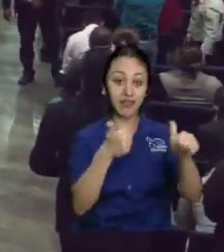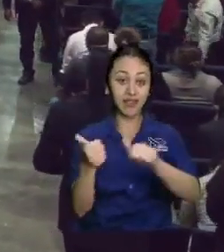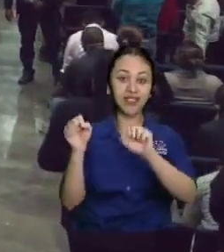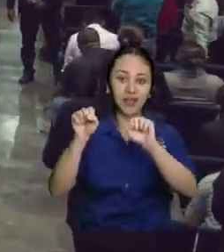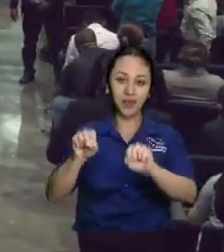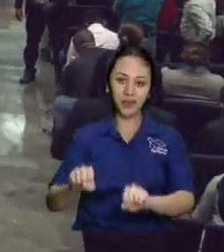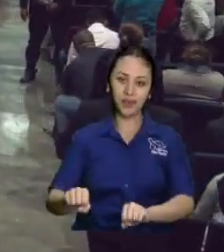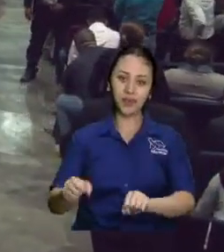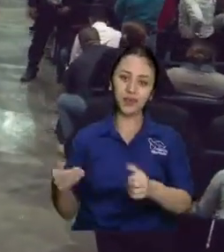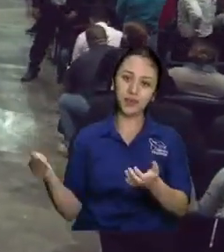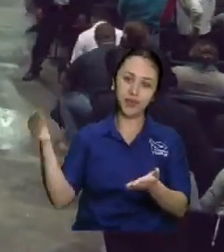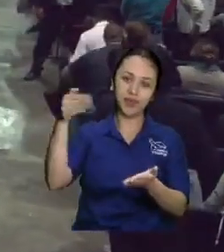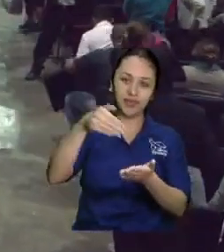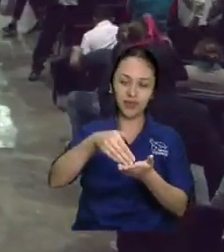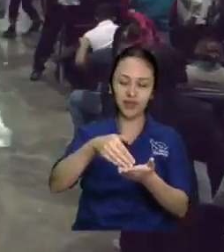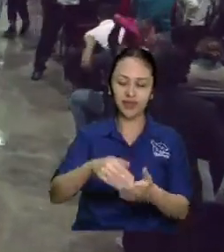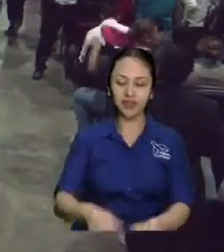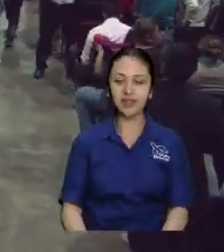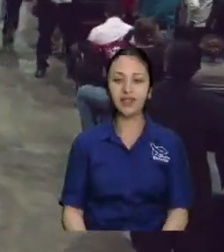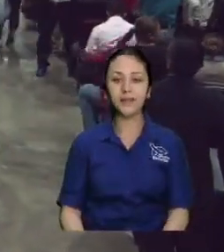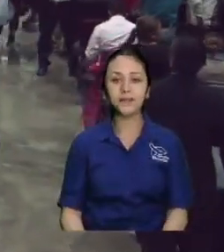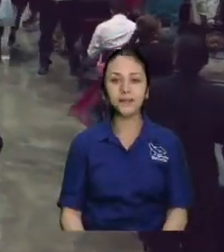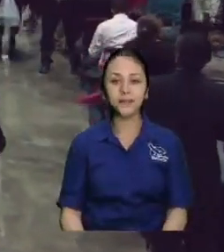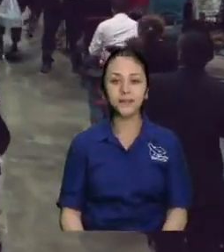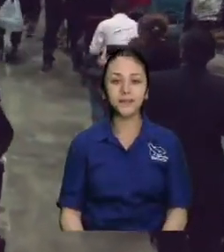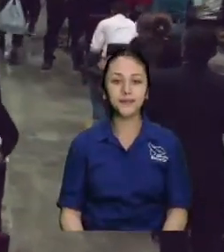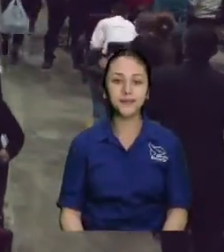perdonan. No, vénganse para acá.